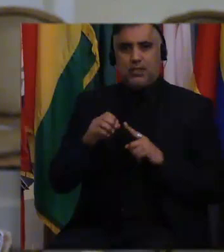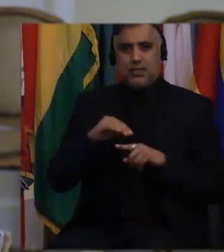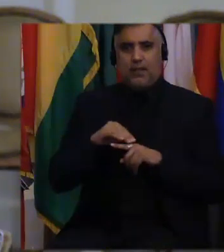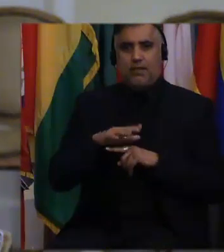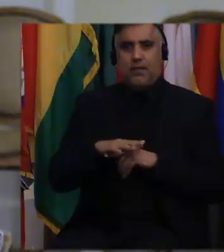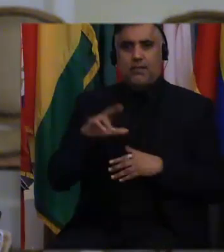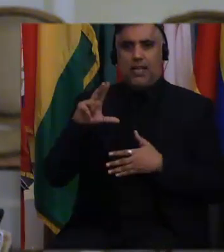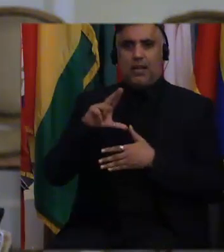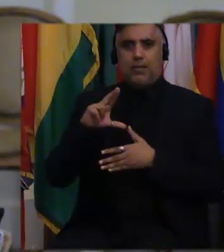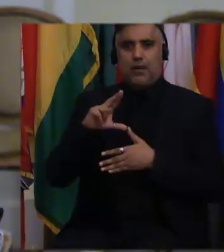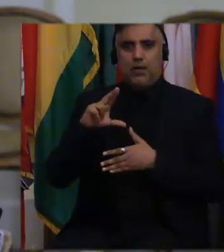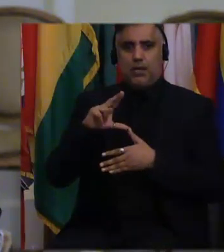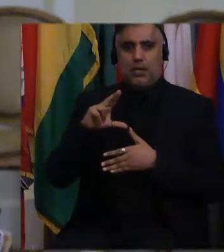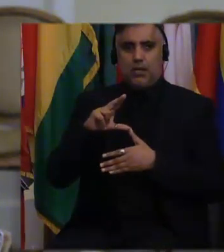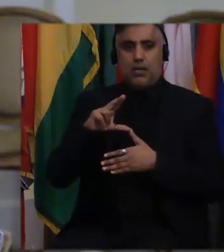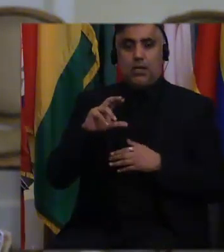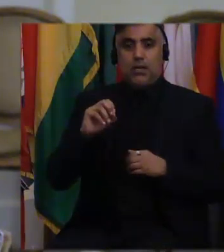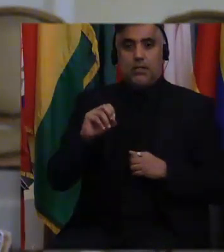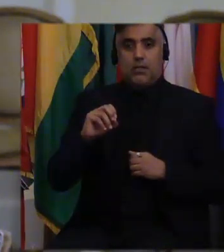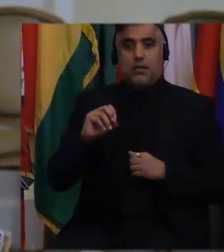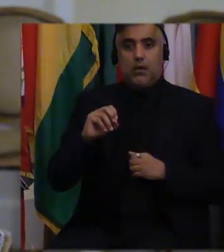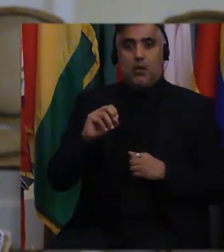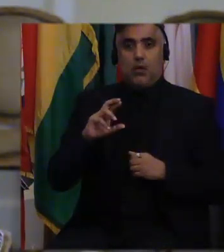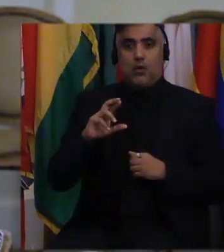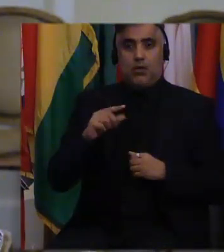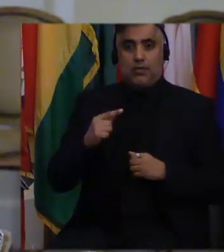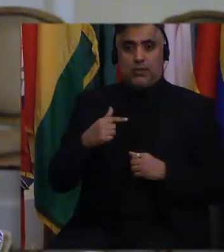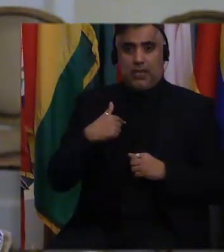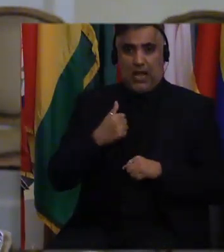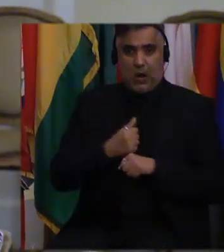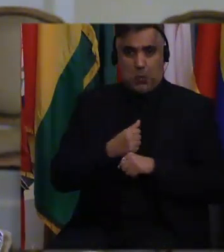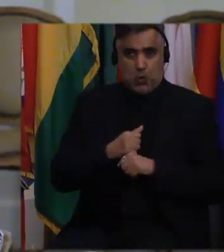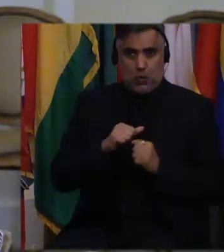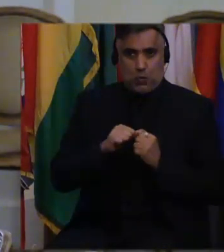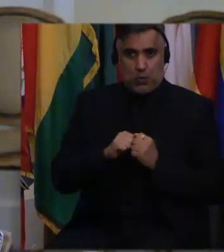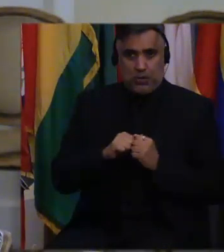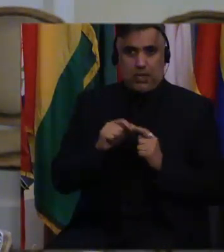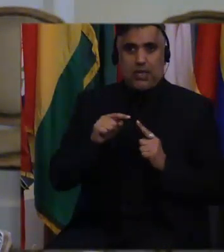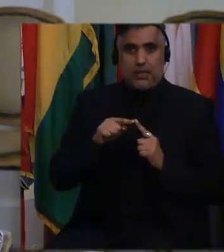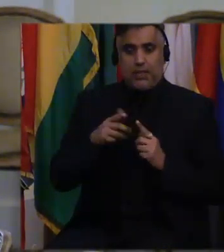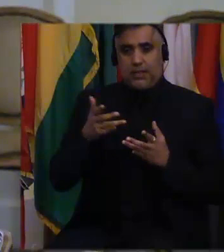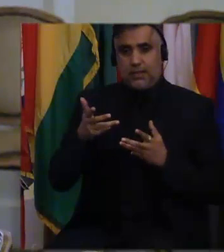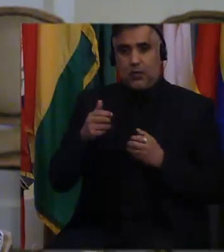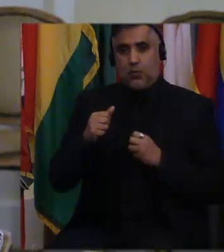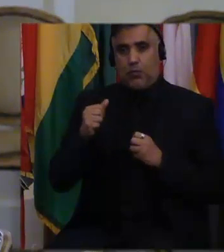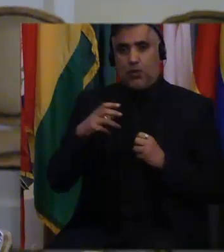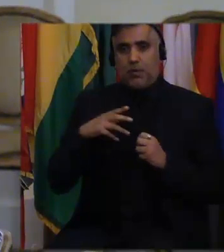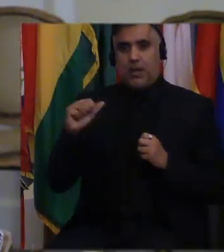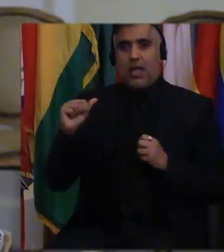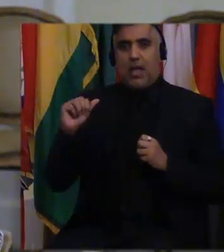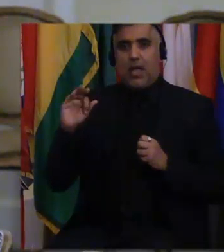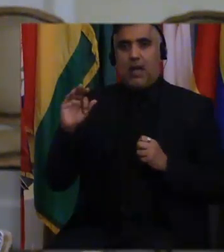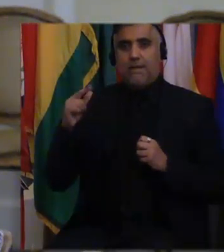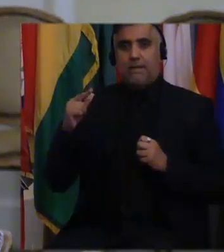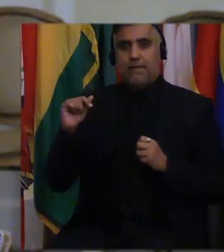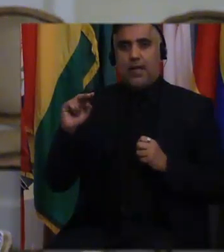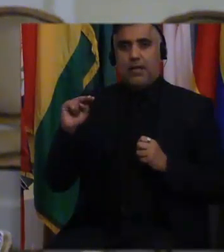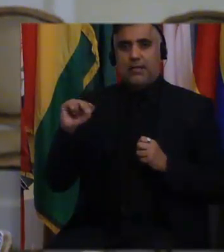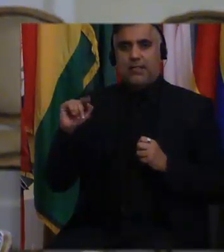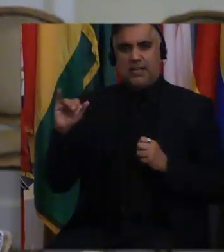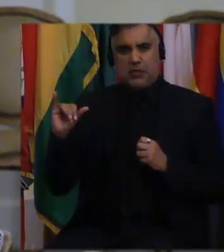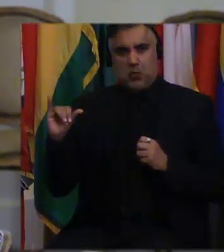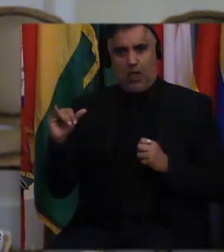que yo trabajo tiene enfoque en Afganistán, en mujeres de Afganistán, pero mi pregunta será basada en la realidad